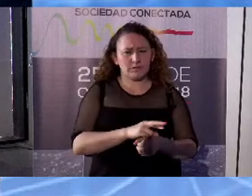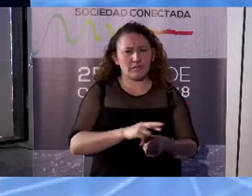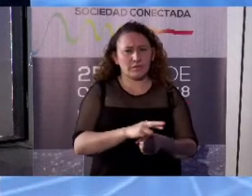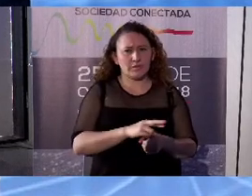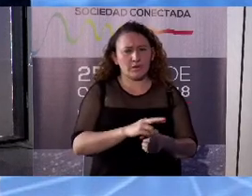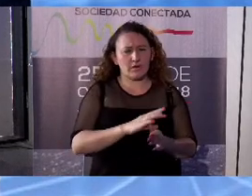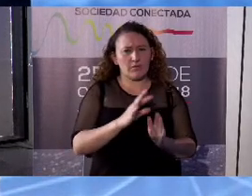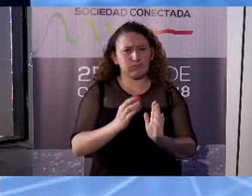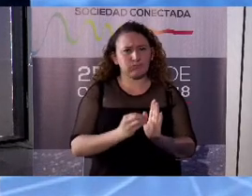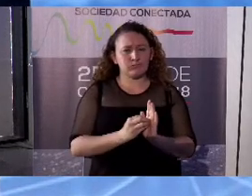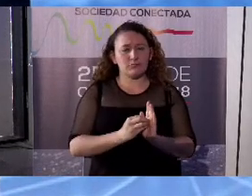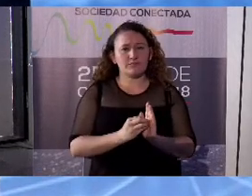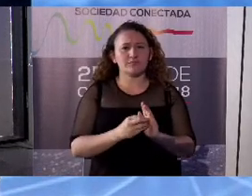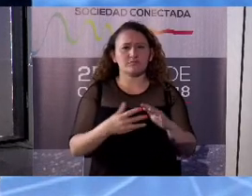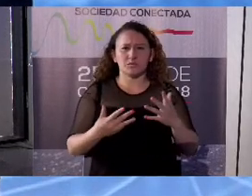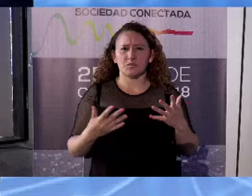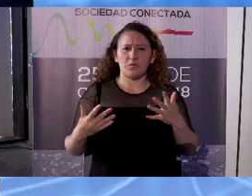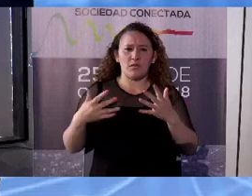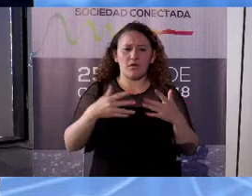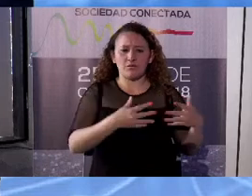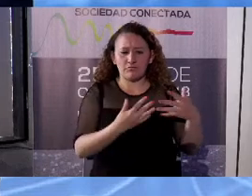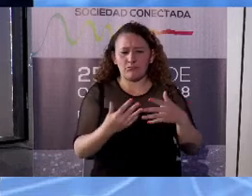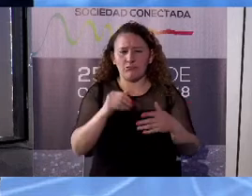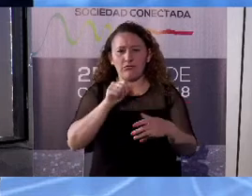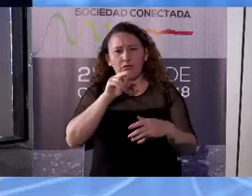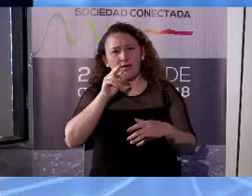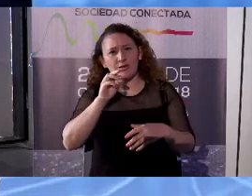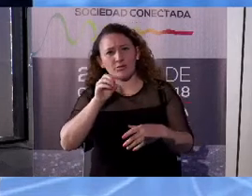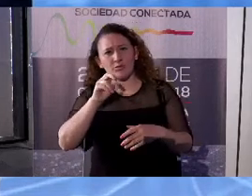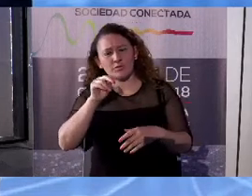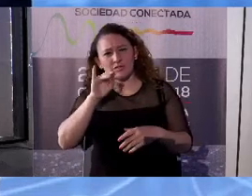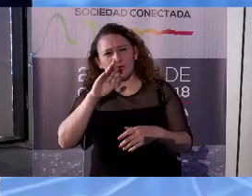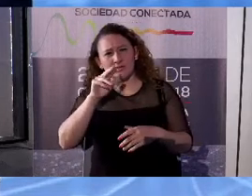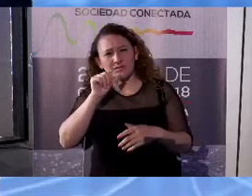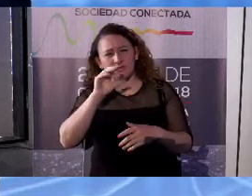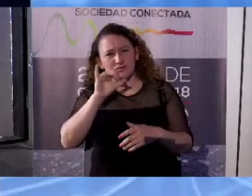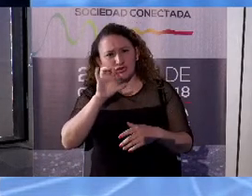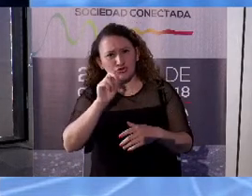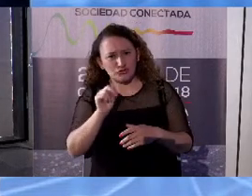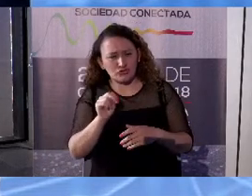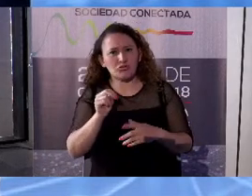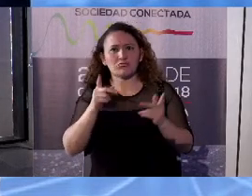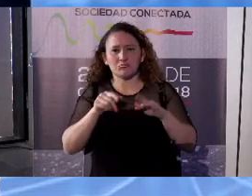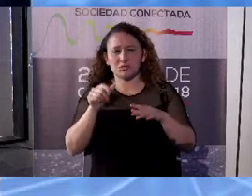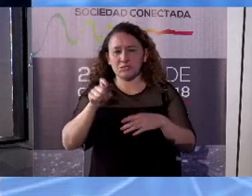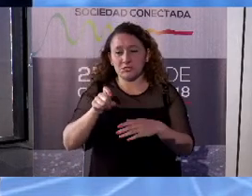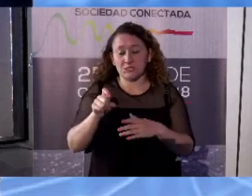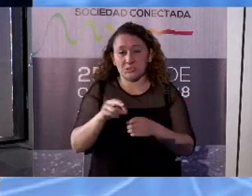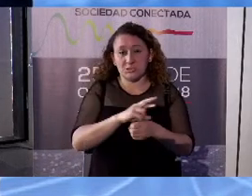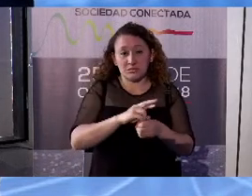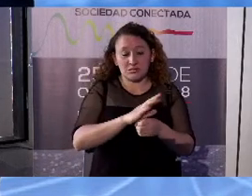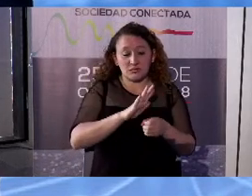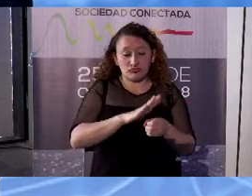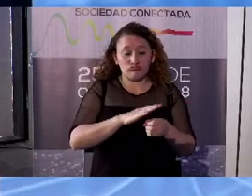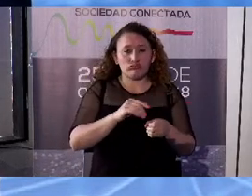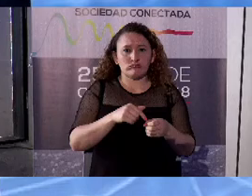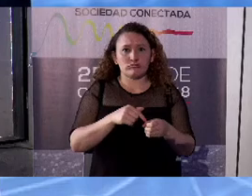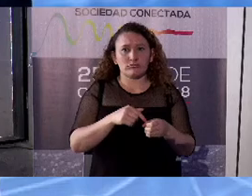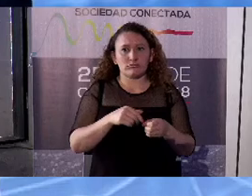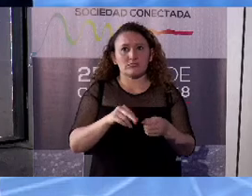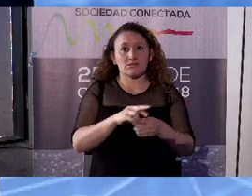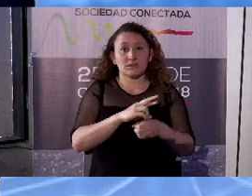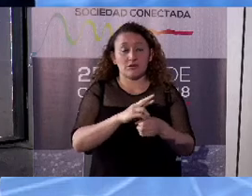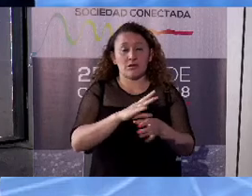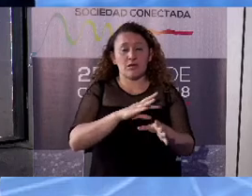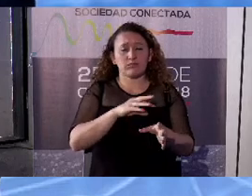desde la perspectiva de armonización y desde la perspectiva de las necesidades propias de nuestra región nuestra región